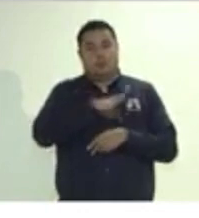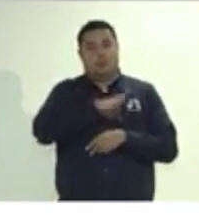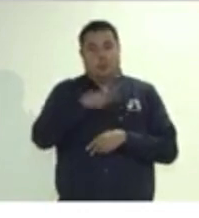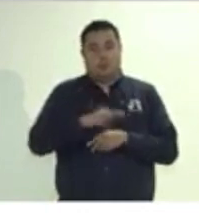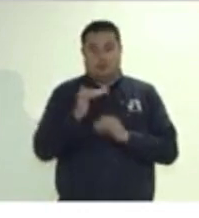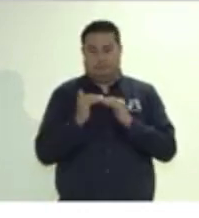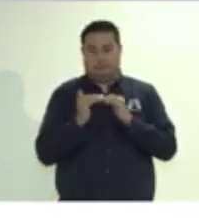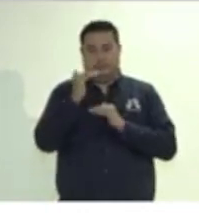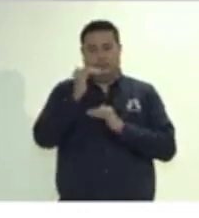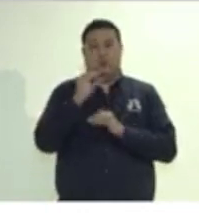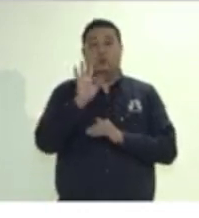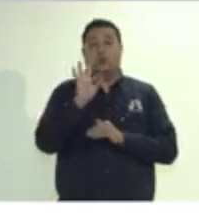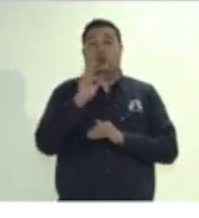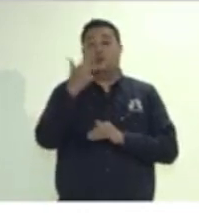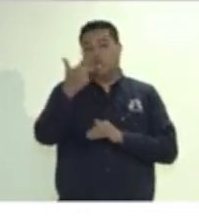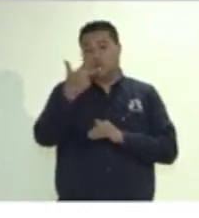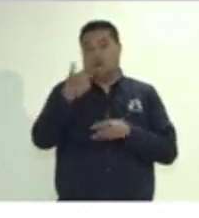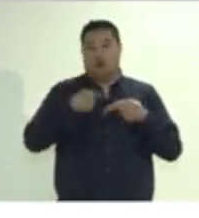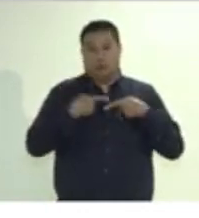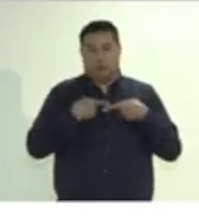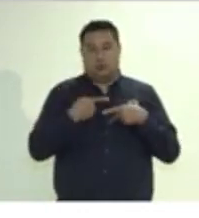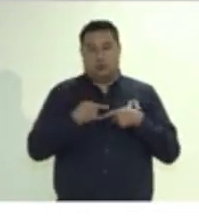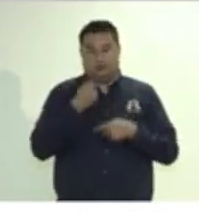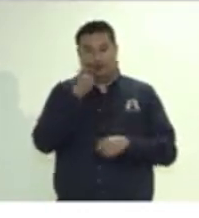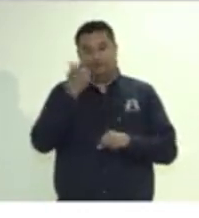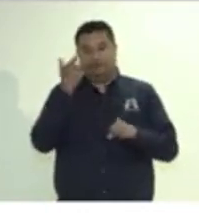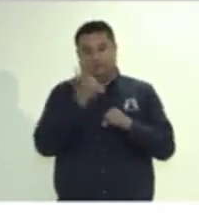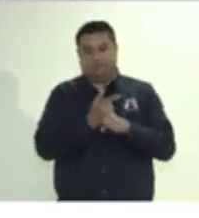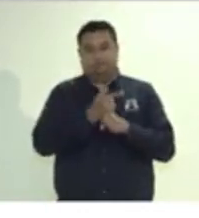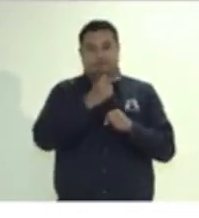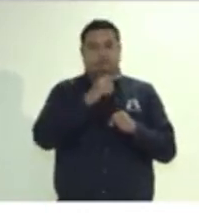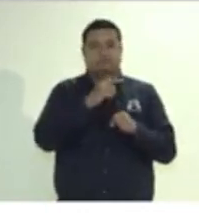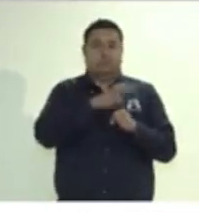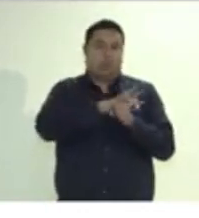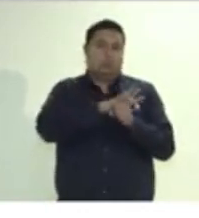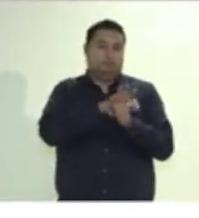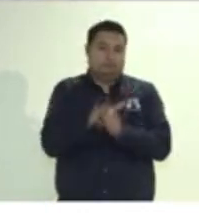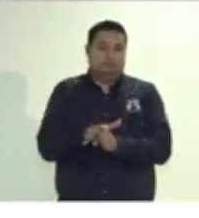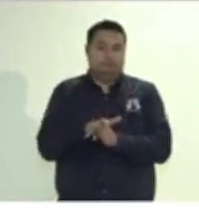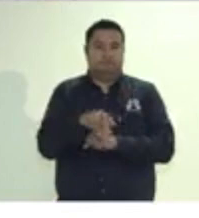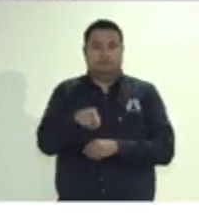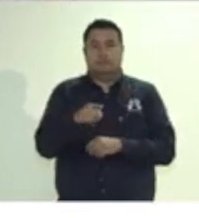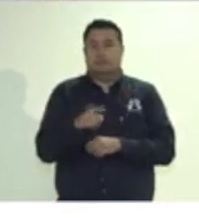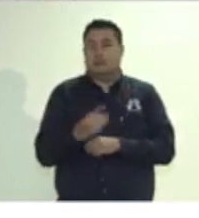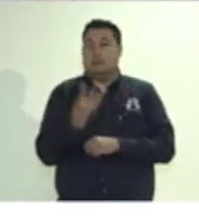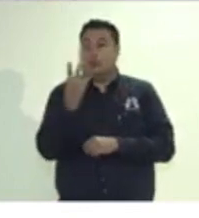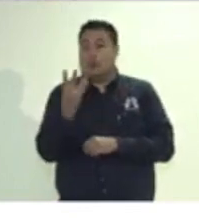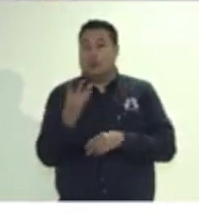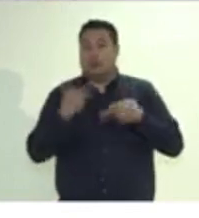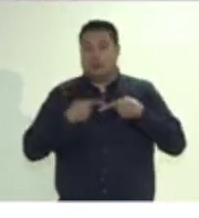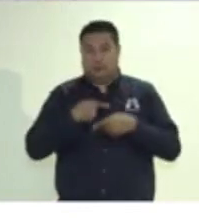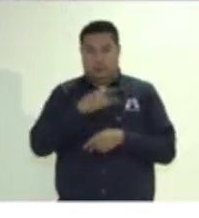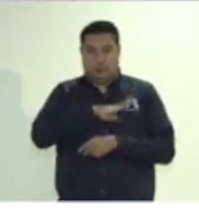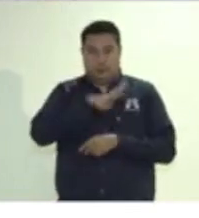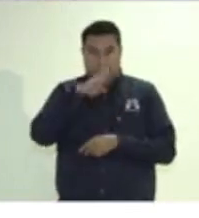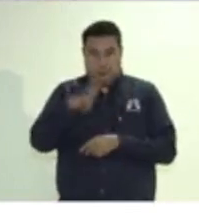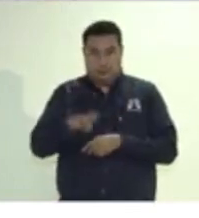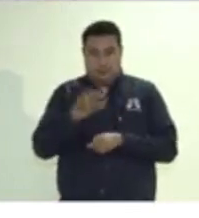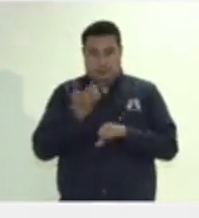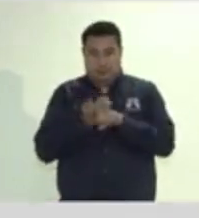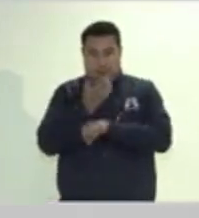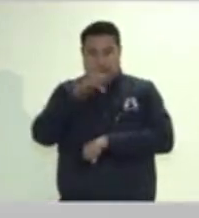la estadística a 48 personas que se han identificado con coronavirus continuamos con 4 defunciones a nivel estatal